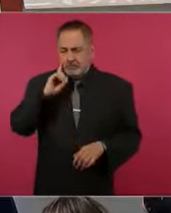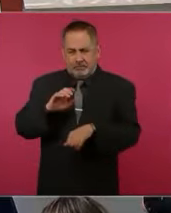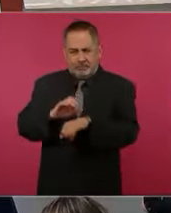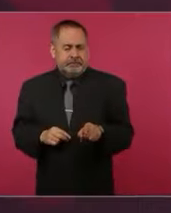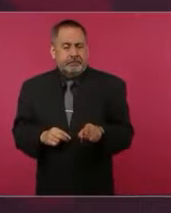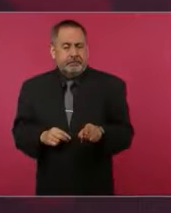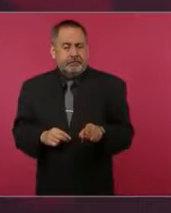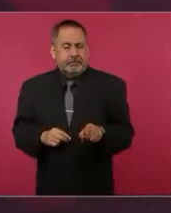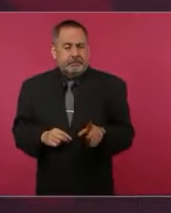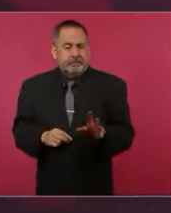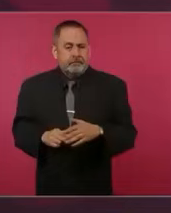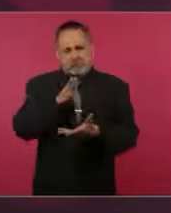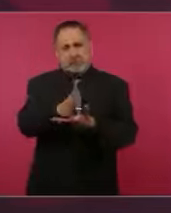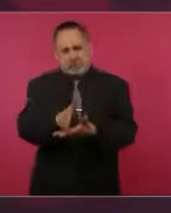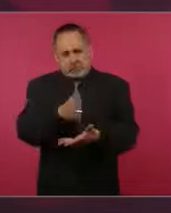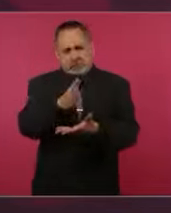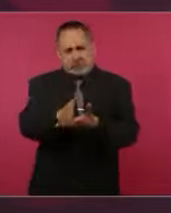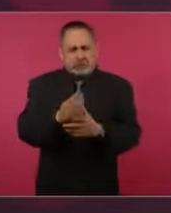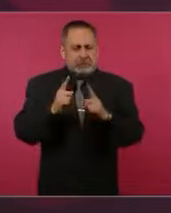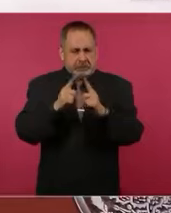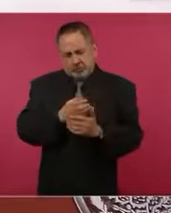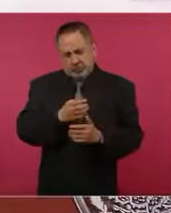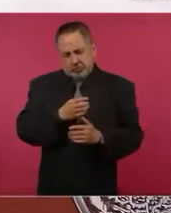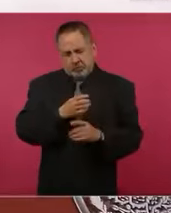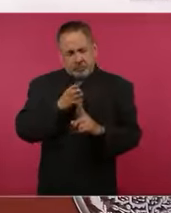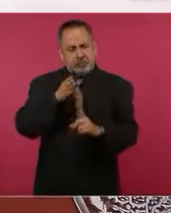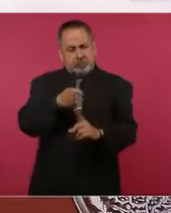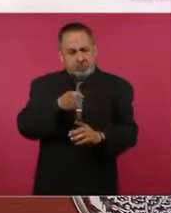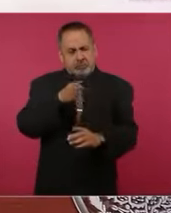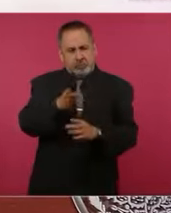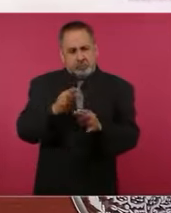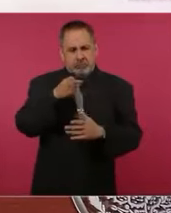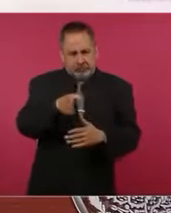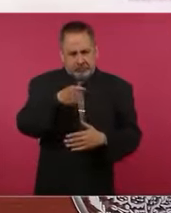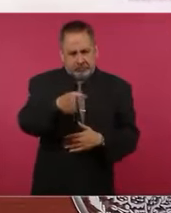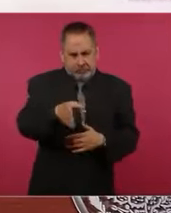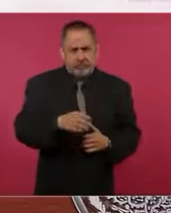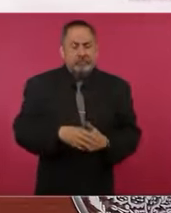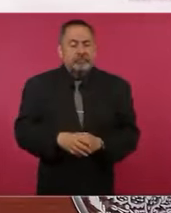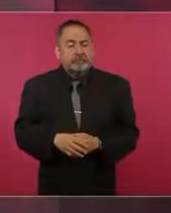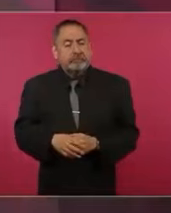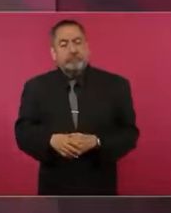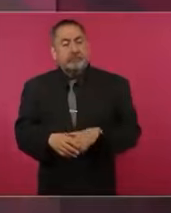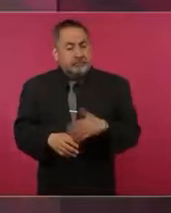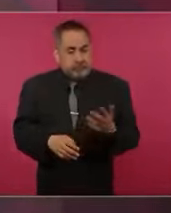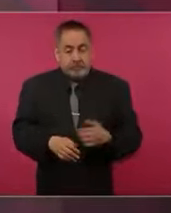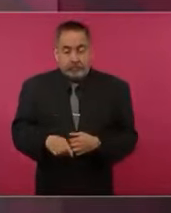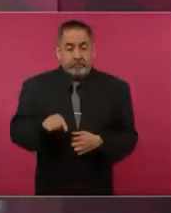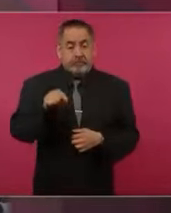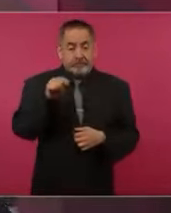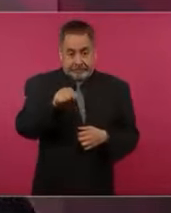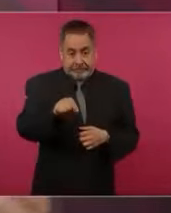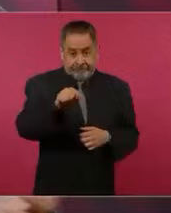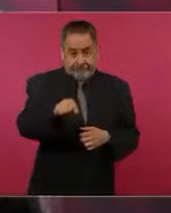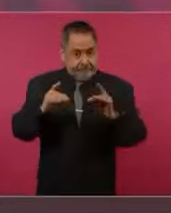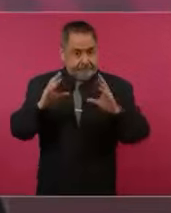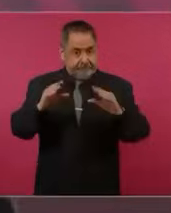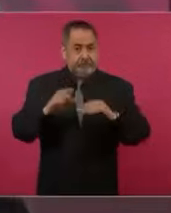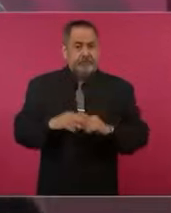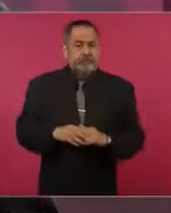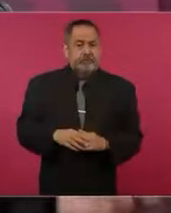vecina iba a la iglesia, muy católica, y ahí le decían de que si tenían